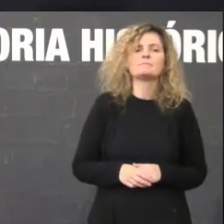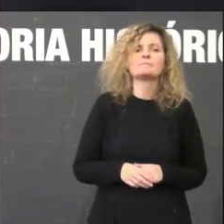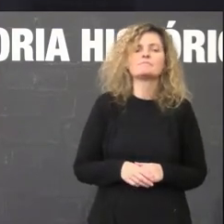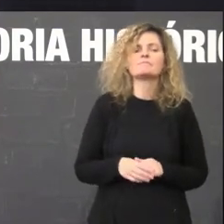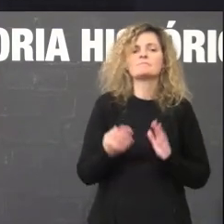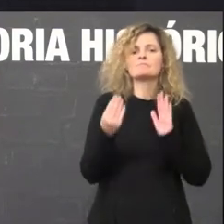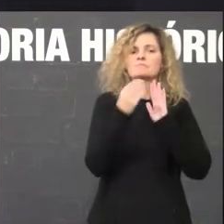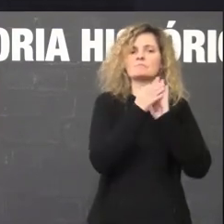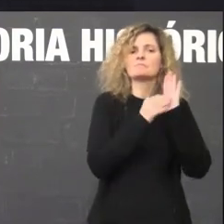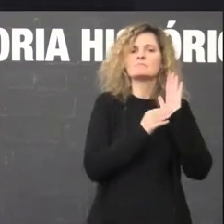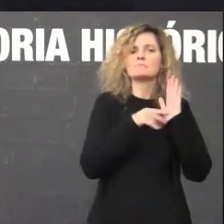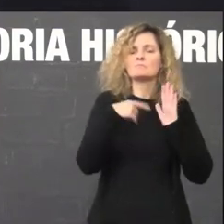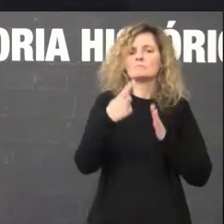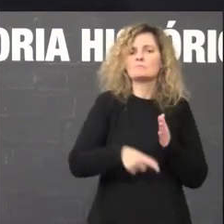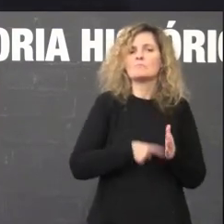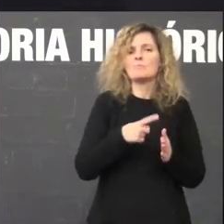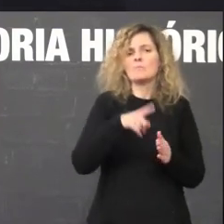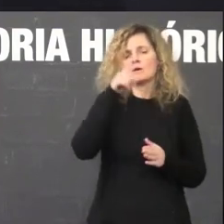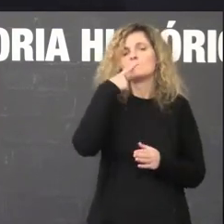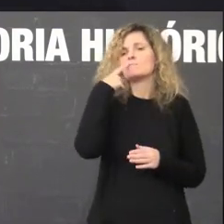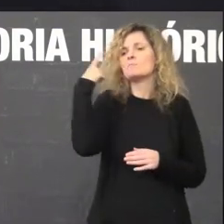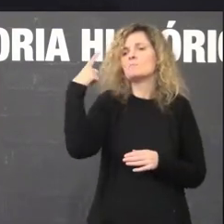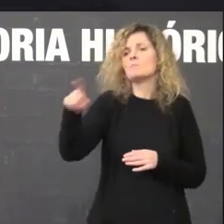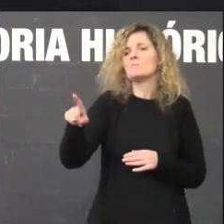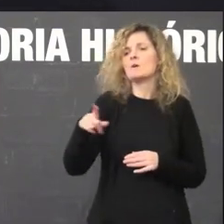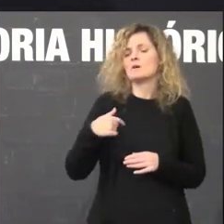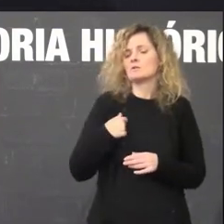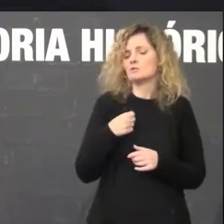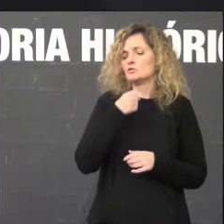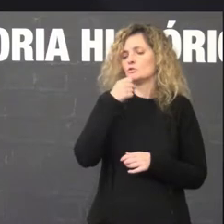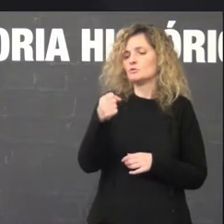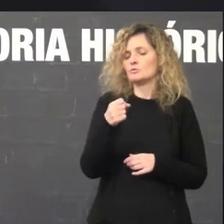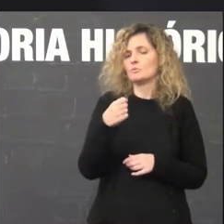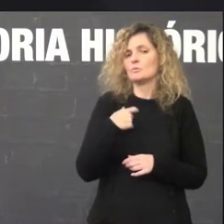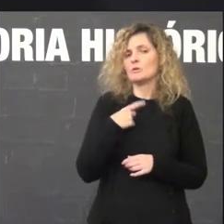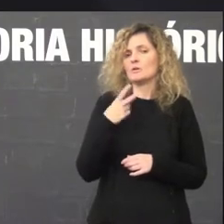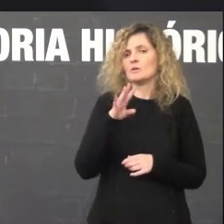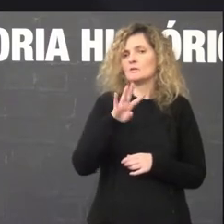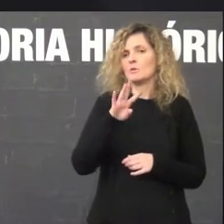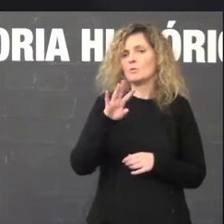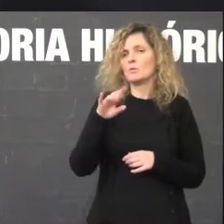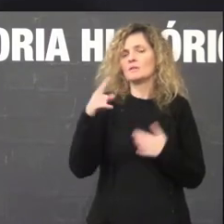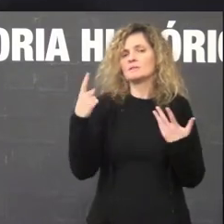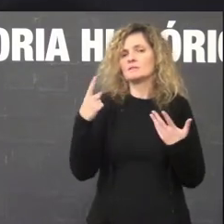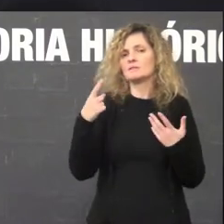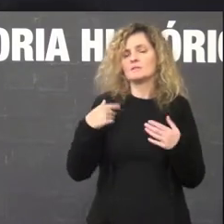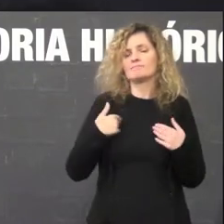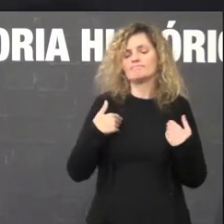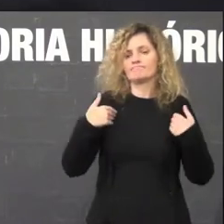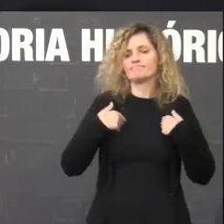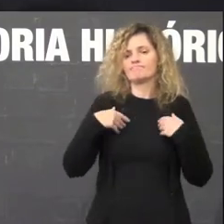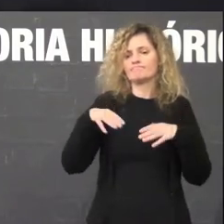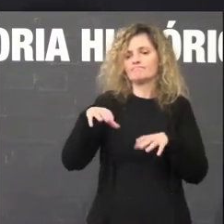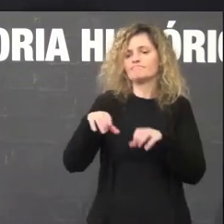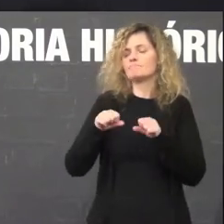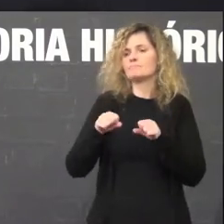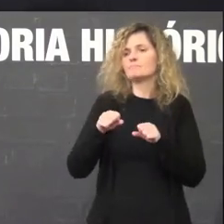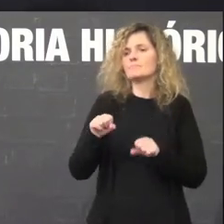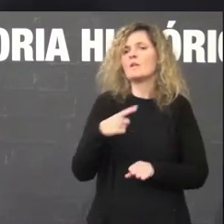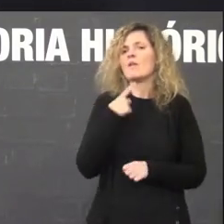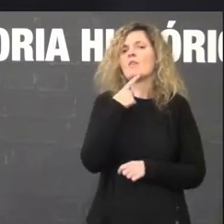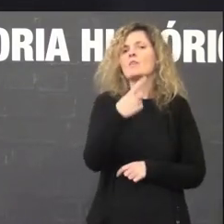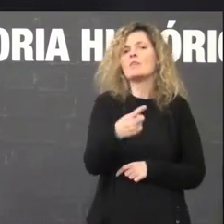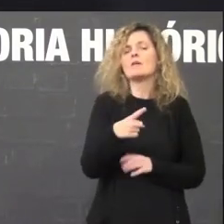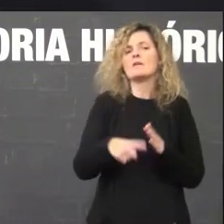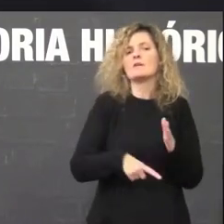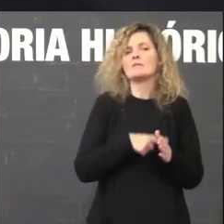Argumento esencial de Podemos, non me importa, sendo socialista e con máis de 46 anos de militancia, decir que era